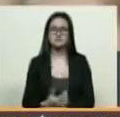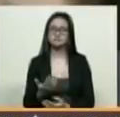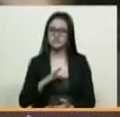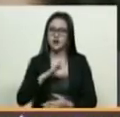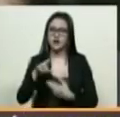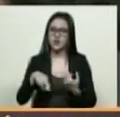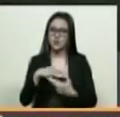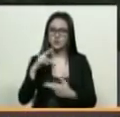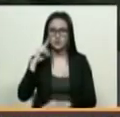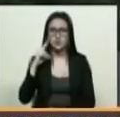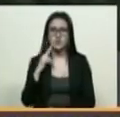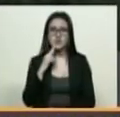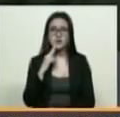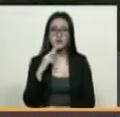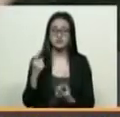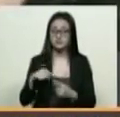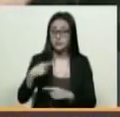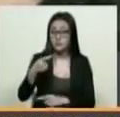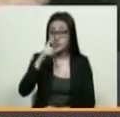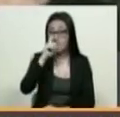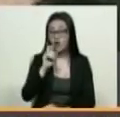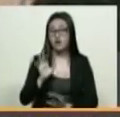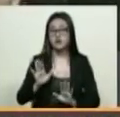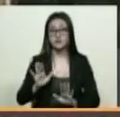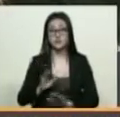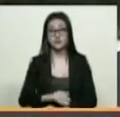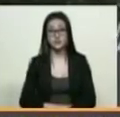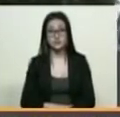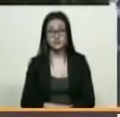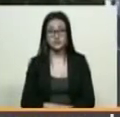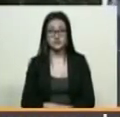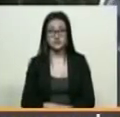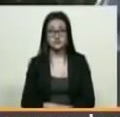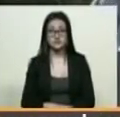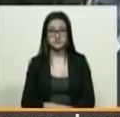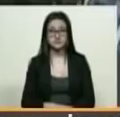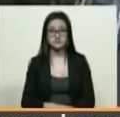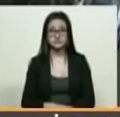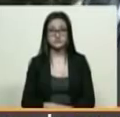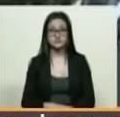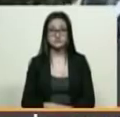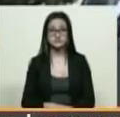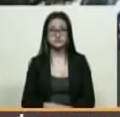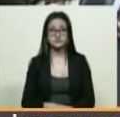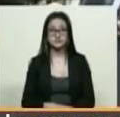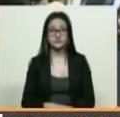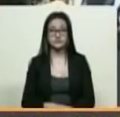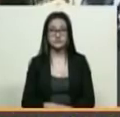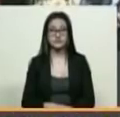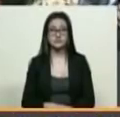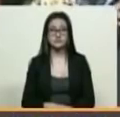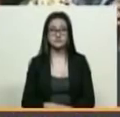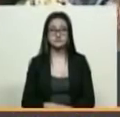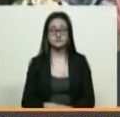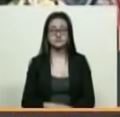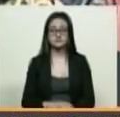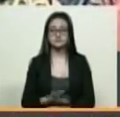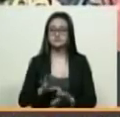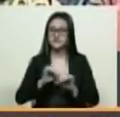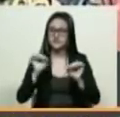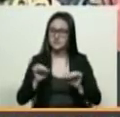Revolución Bolivariana en los próximos años. Vamos a hacer acopio, sistematización de cada una de